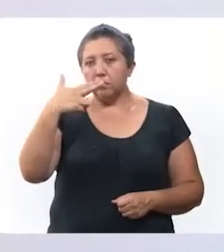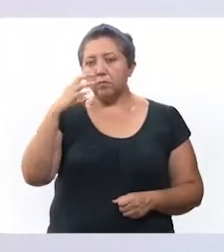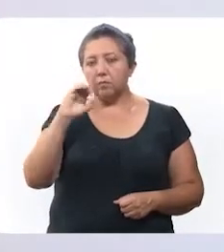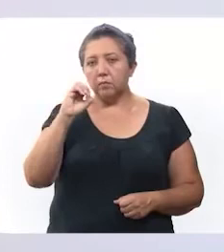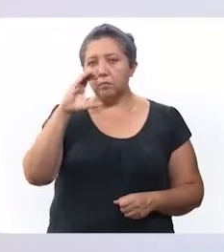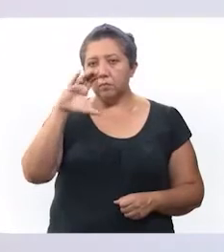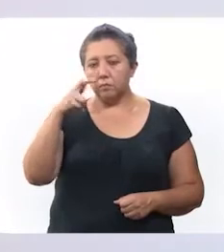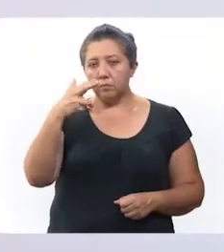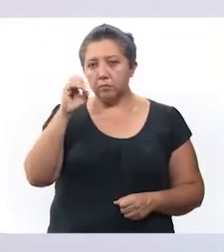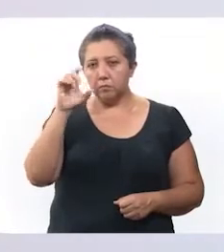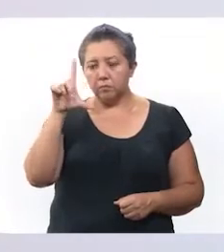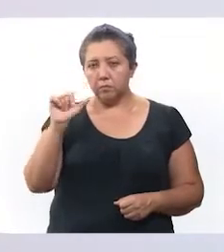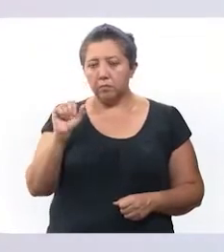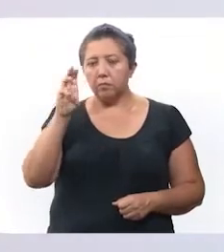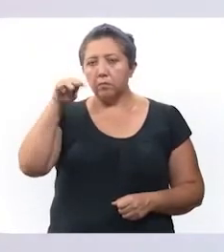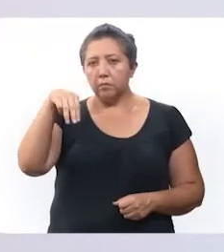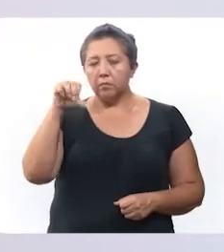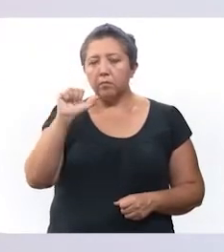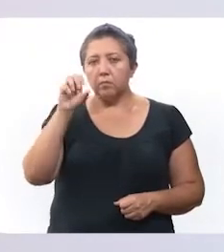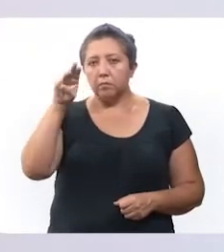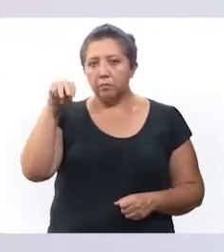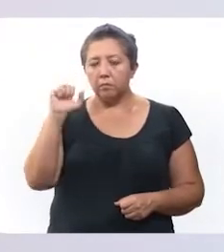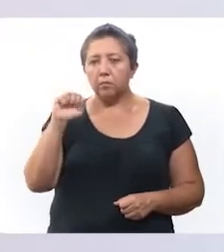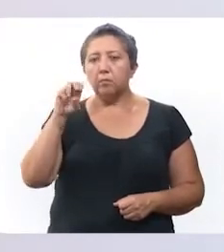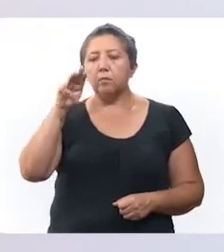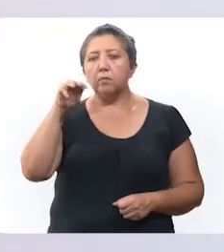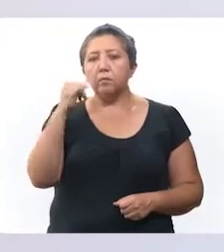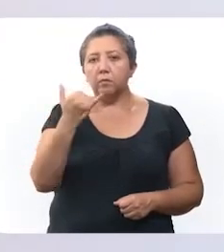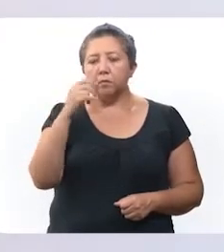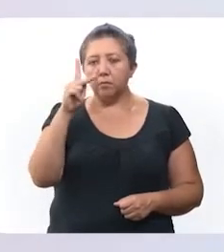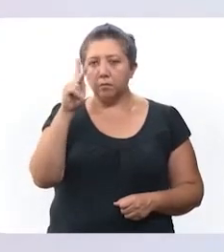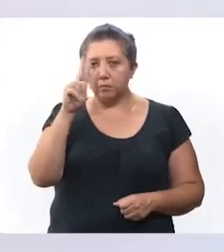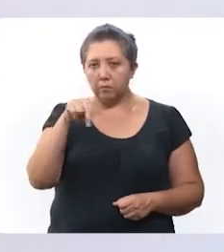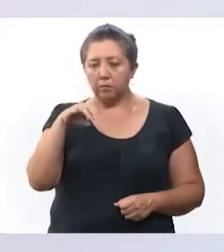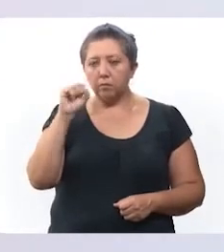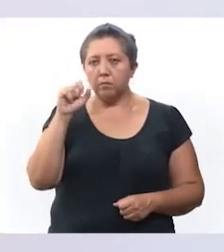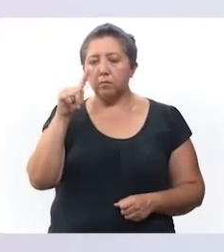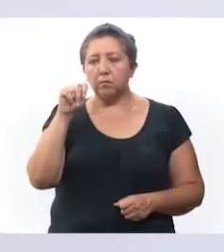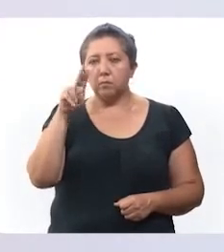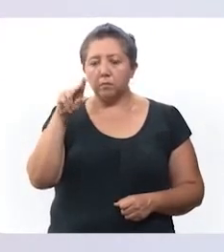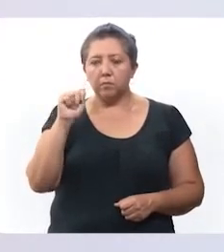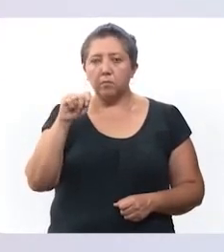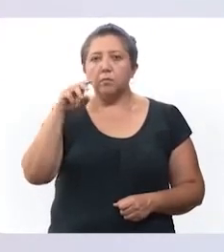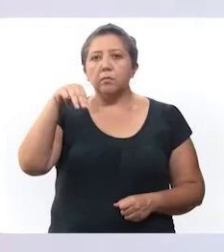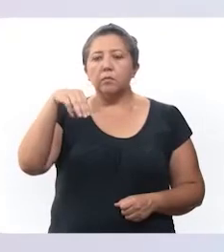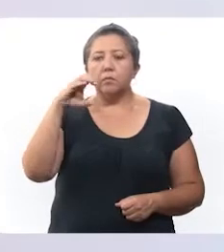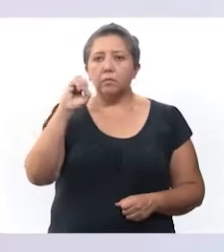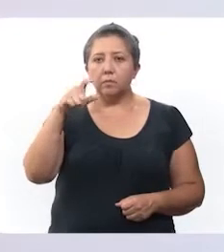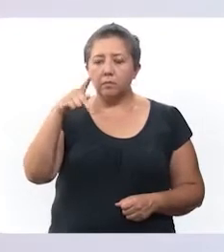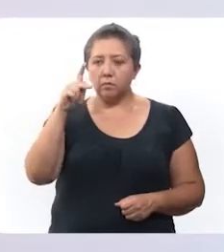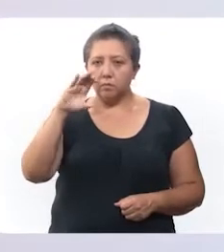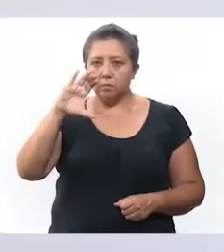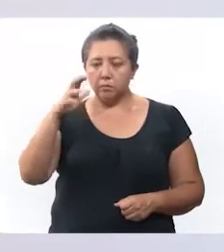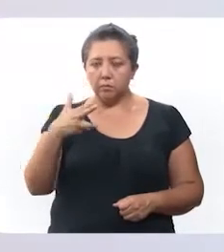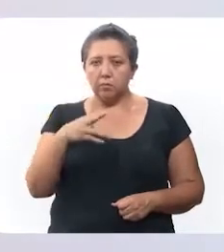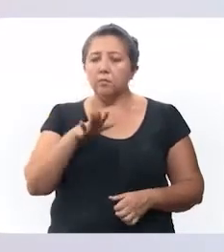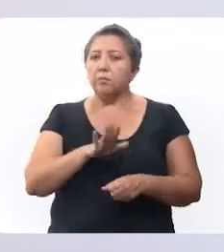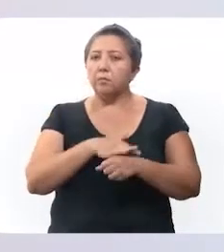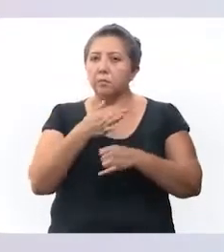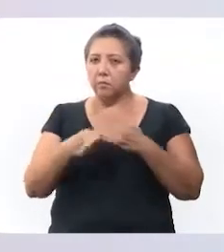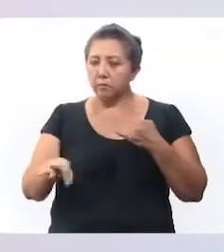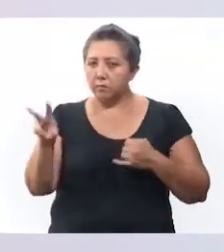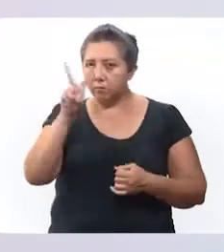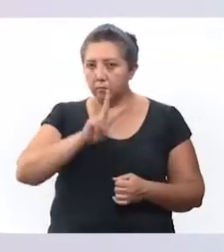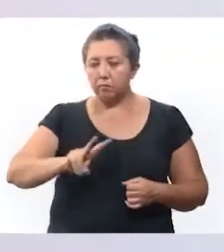Chocholá, Copomá, Mama, Maní, Cantunil, Mayapam, Sotuta, Muxupip y Mocochá. Finalmente,